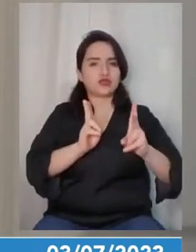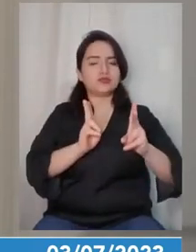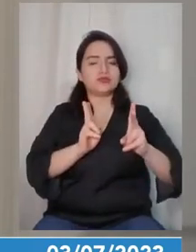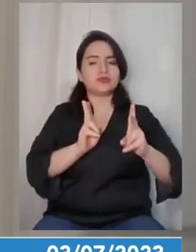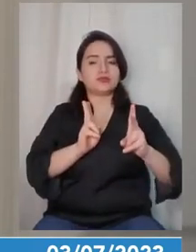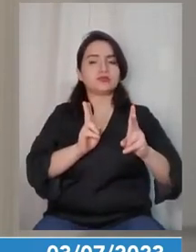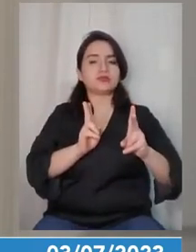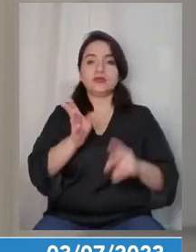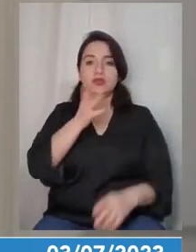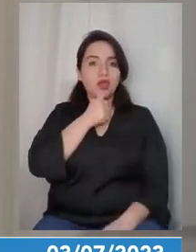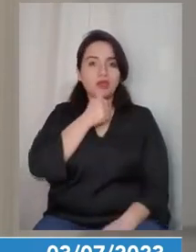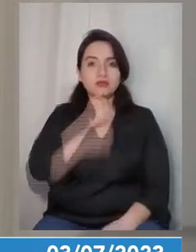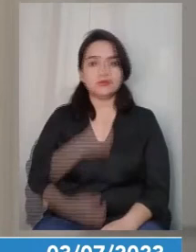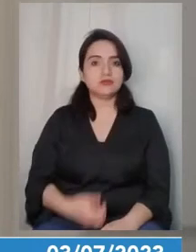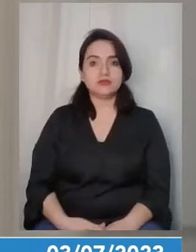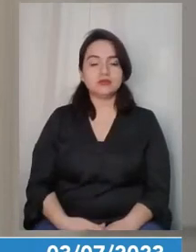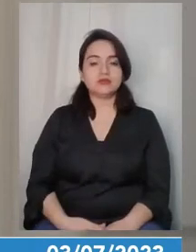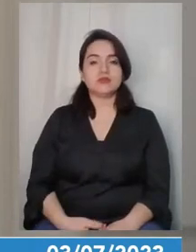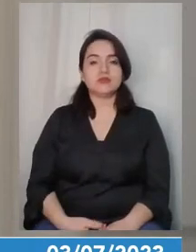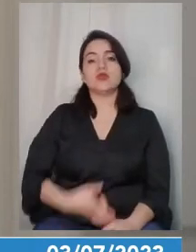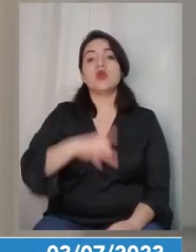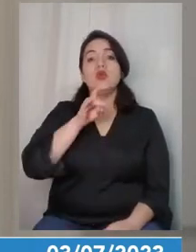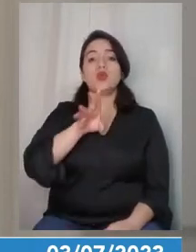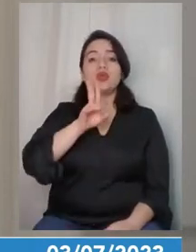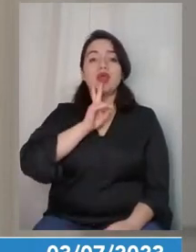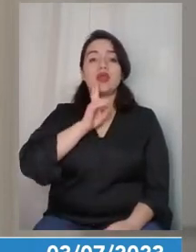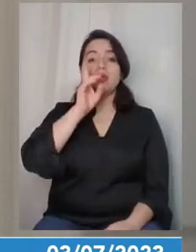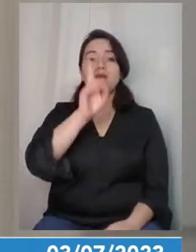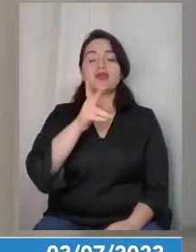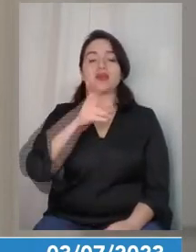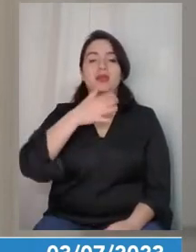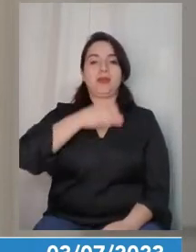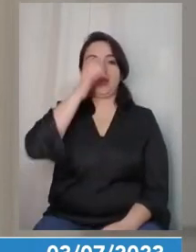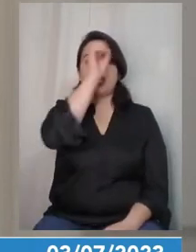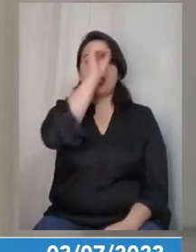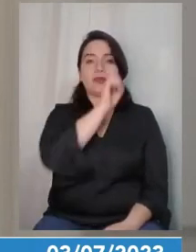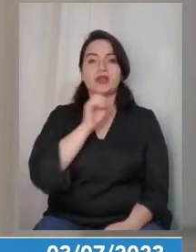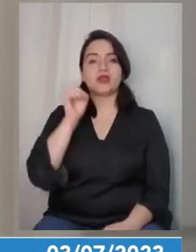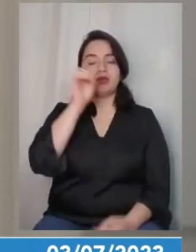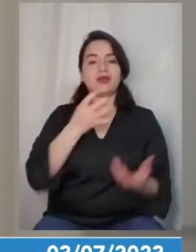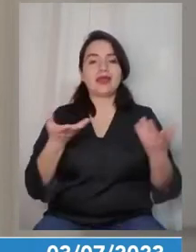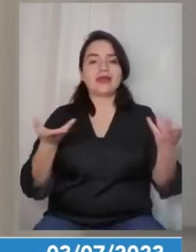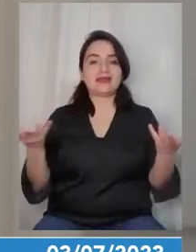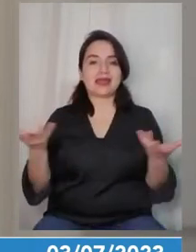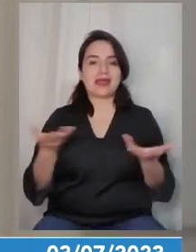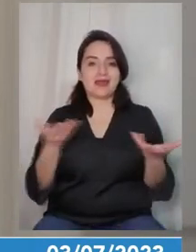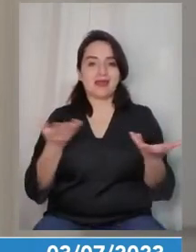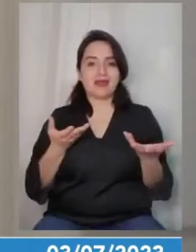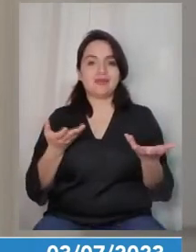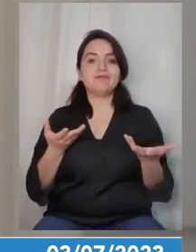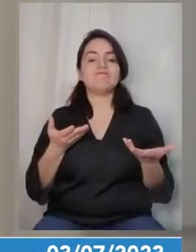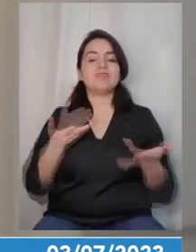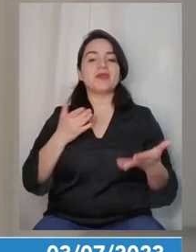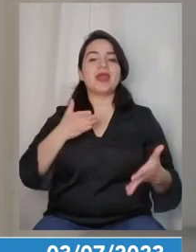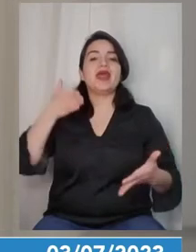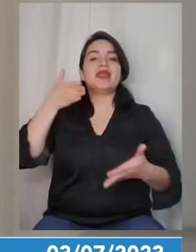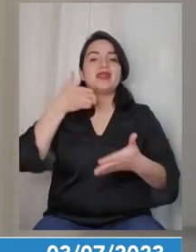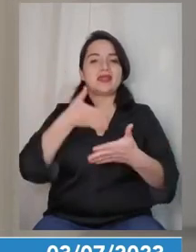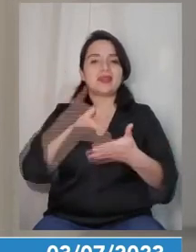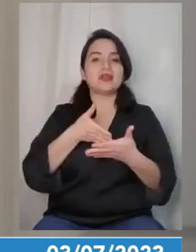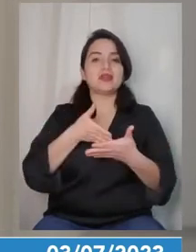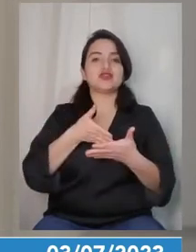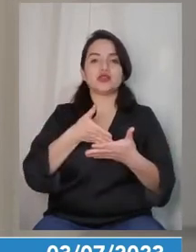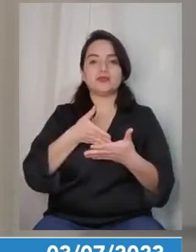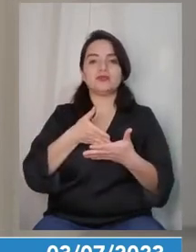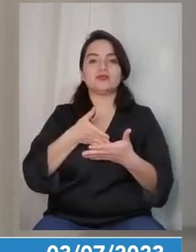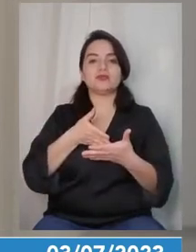única respuesta, desde mi punto de vista, ¿no es cierto?, es que tiene que ver con la restricción de la interposición de estas acciones.